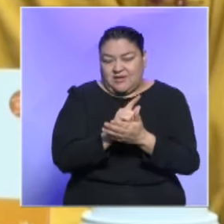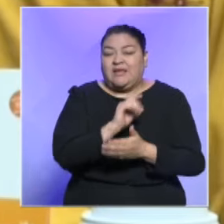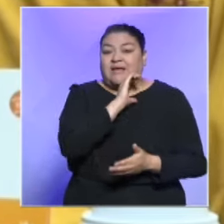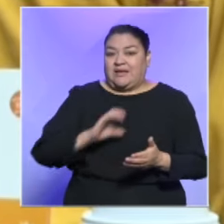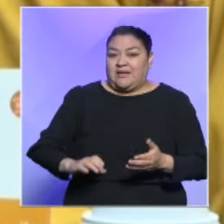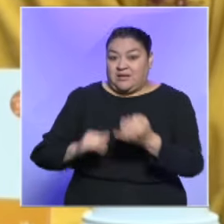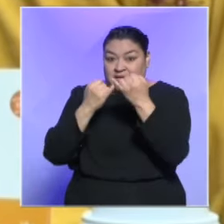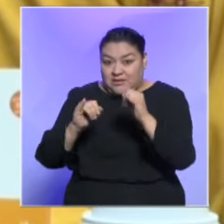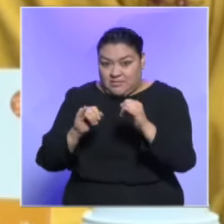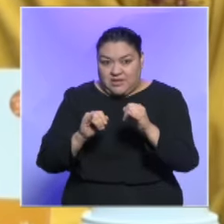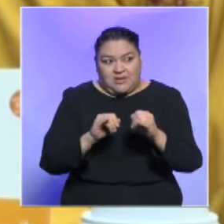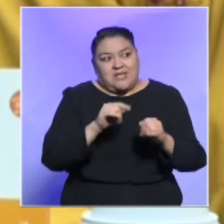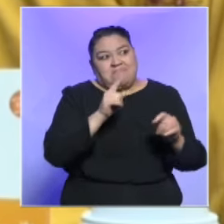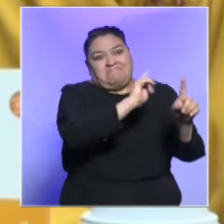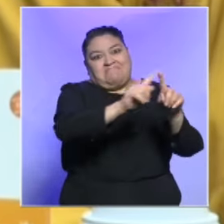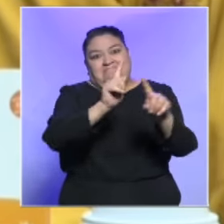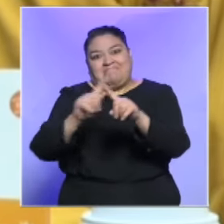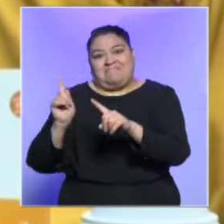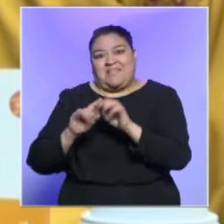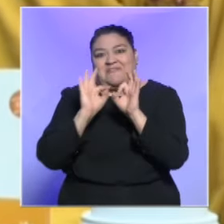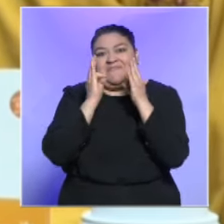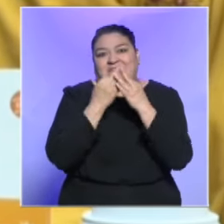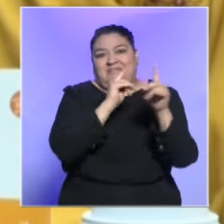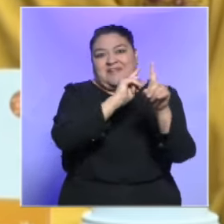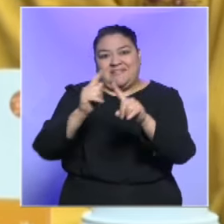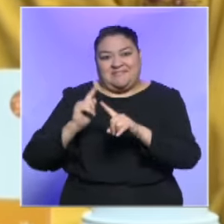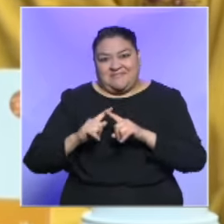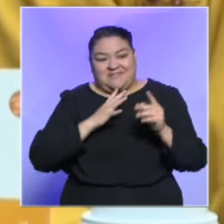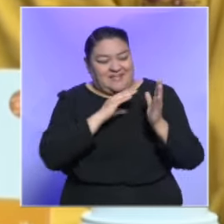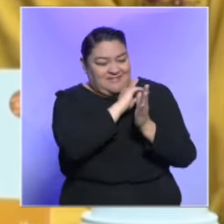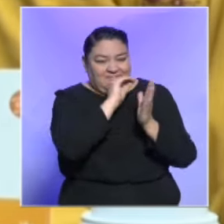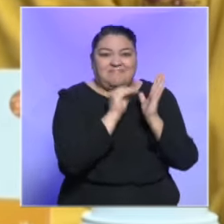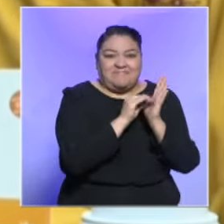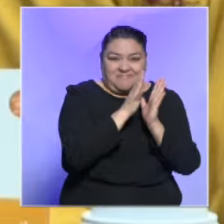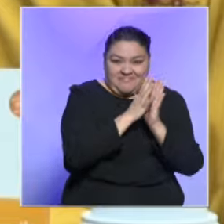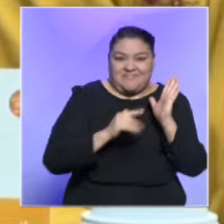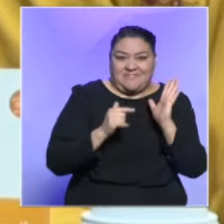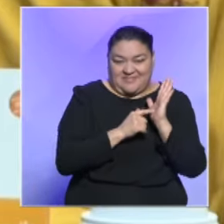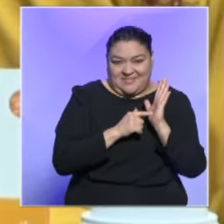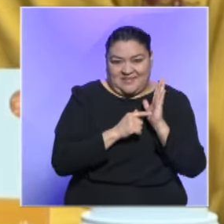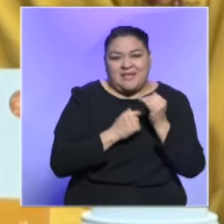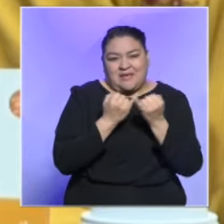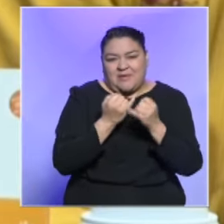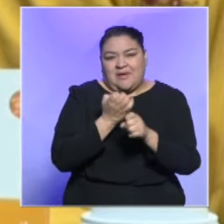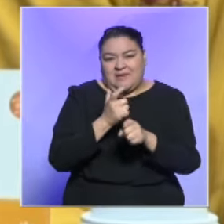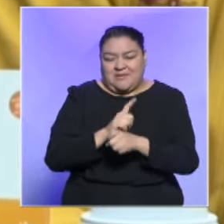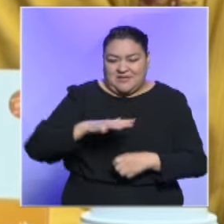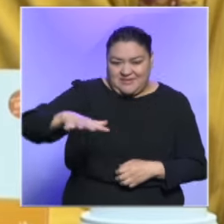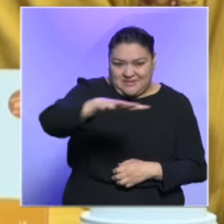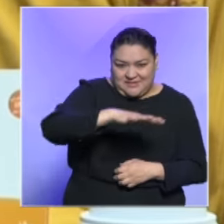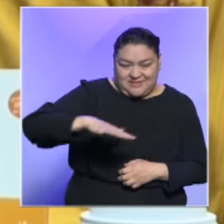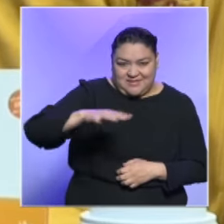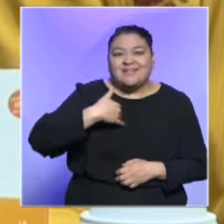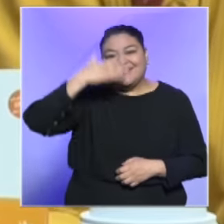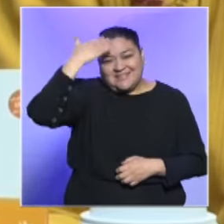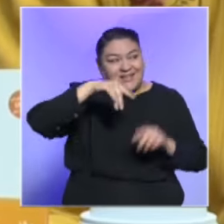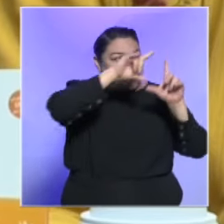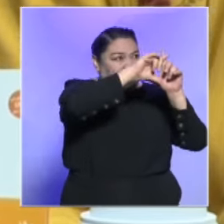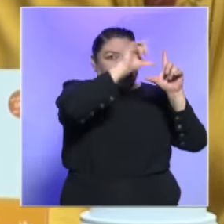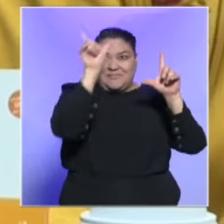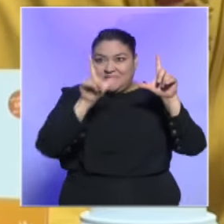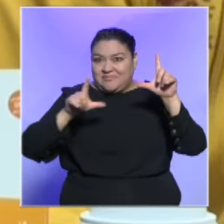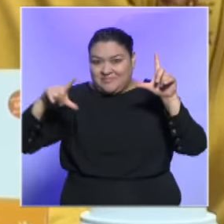diverso y heterogéneo. Y esto se ve reflejado principalmente a nivel local, donde la disparidad es evidente por el nivel